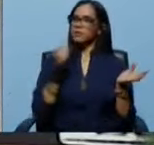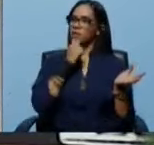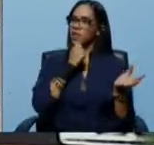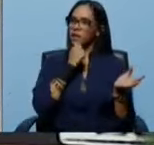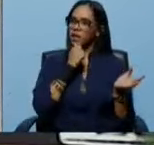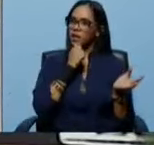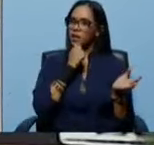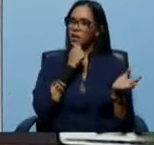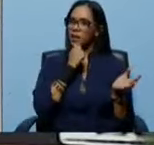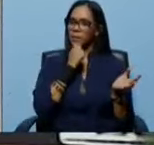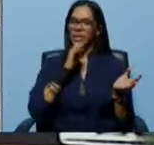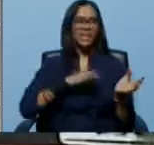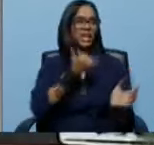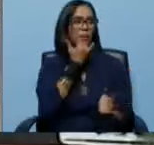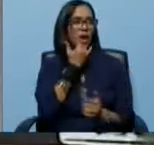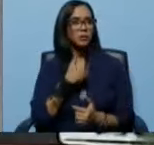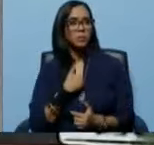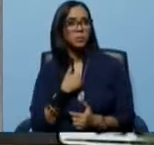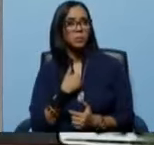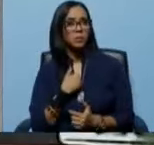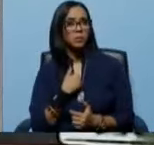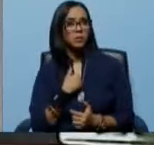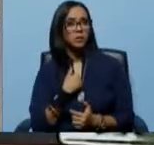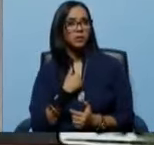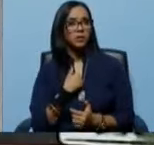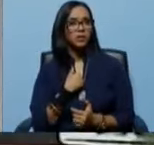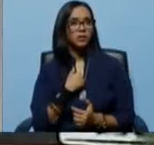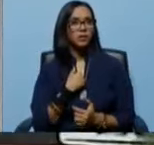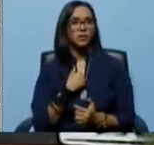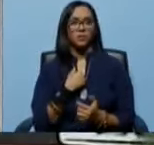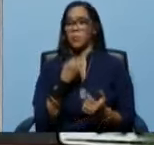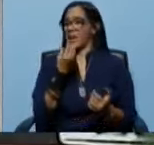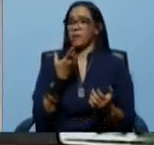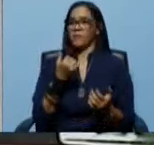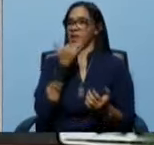Le estaré metiendo la pata. Decía yo. Yo dije, no, la voy a meter hasta el